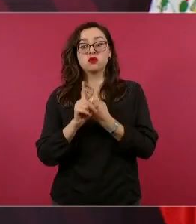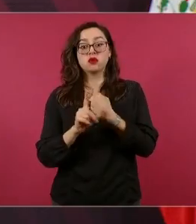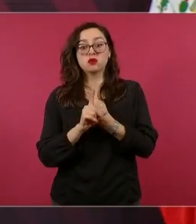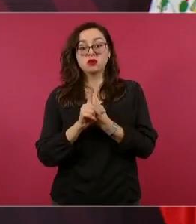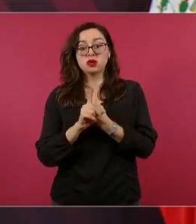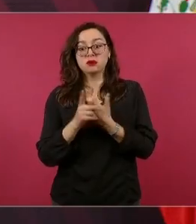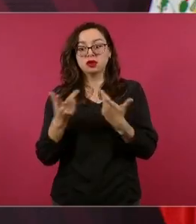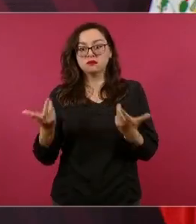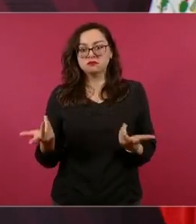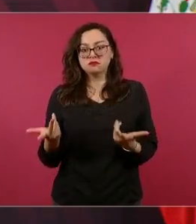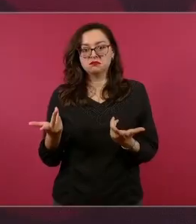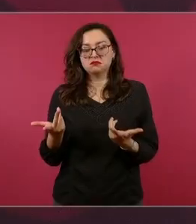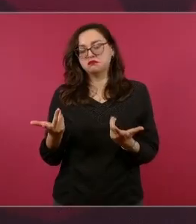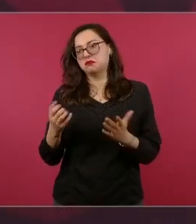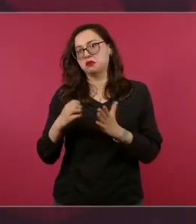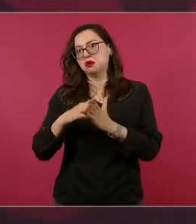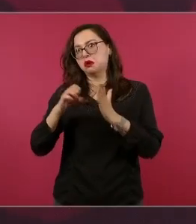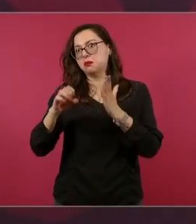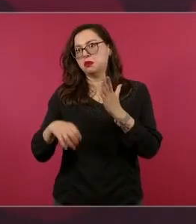elecciones.